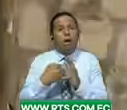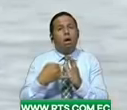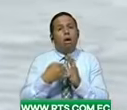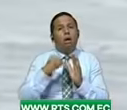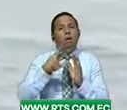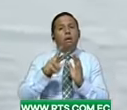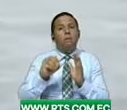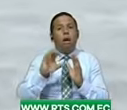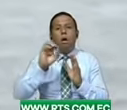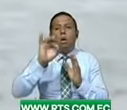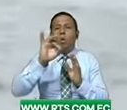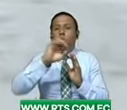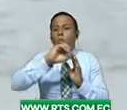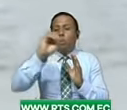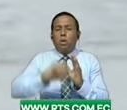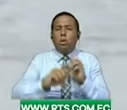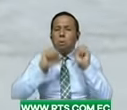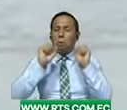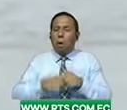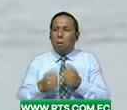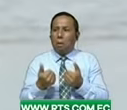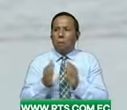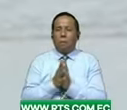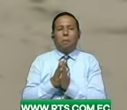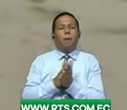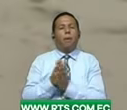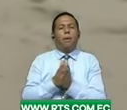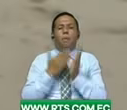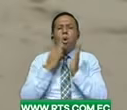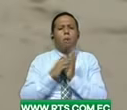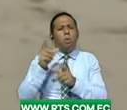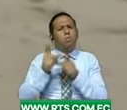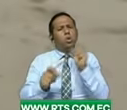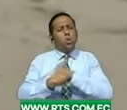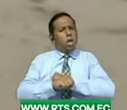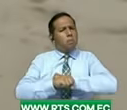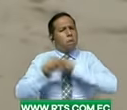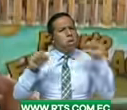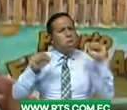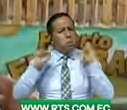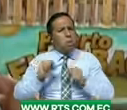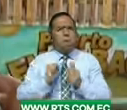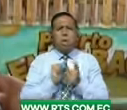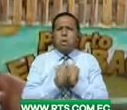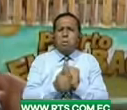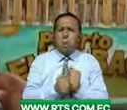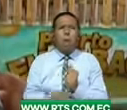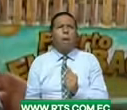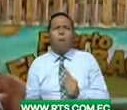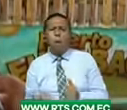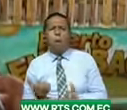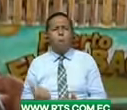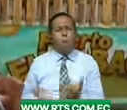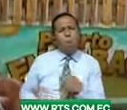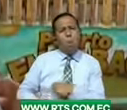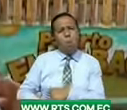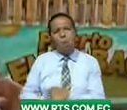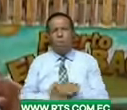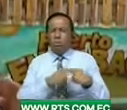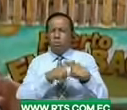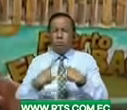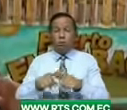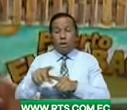quiera. Como una buena fogata, ¿ok? Actividades en las mañanas para deportivas, como un boli playero, Tenemos área